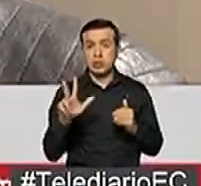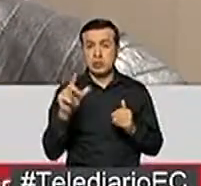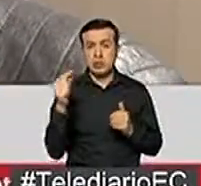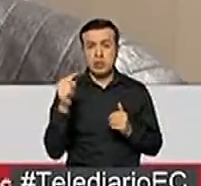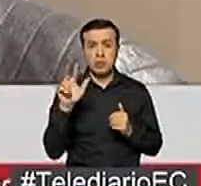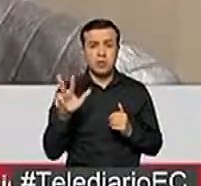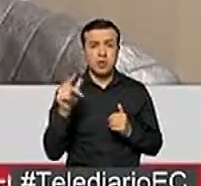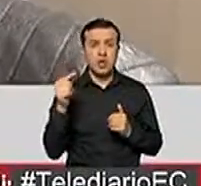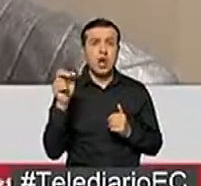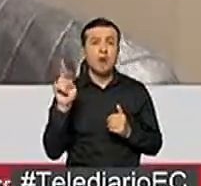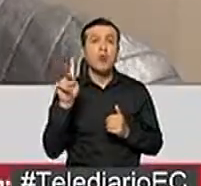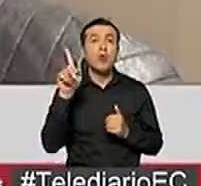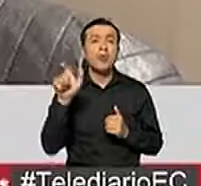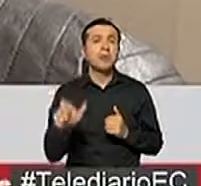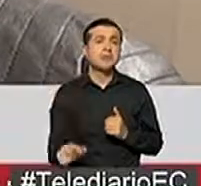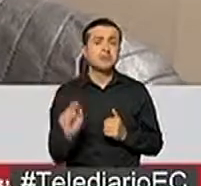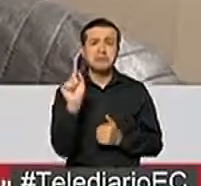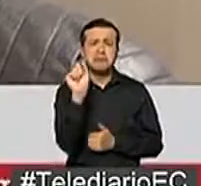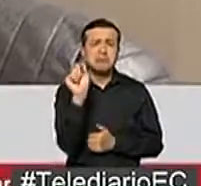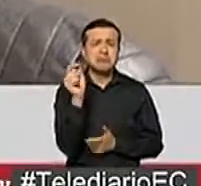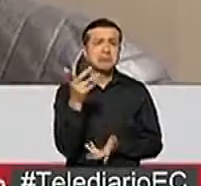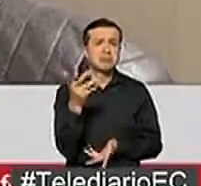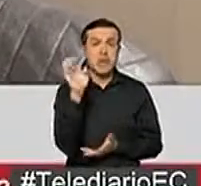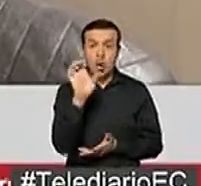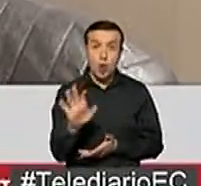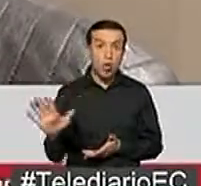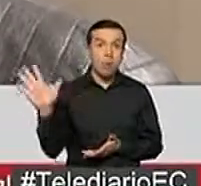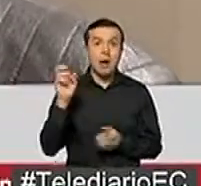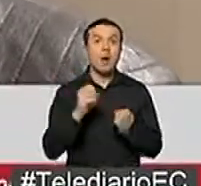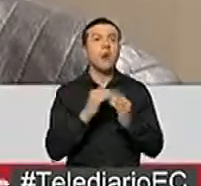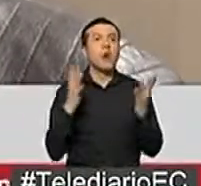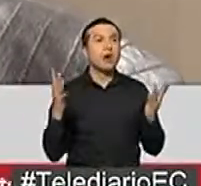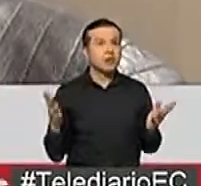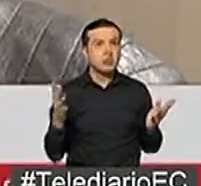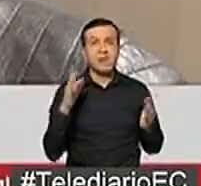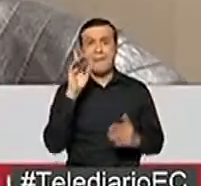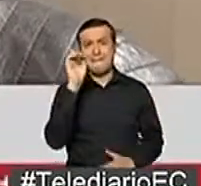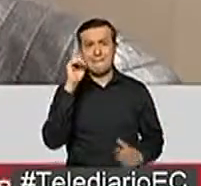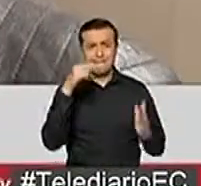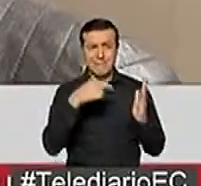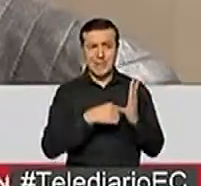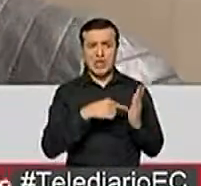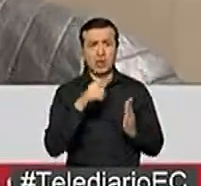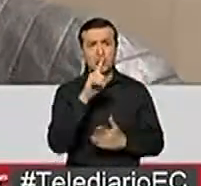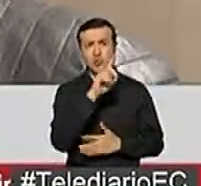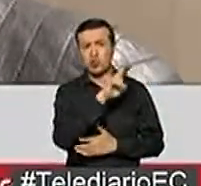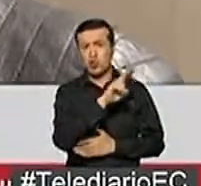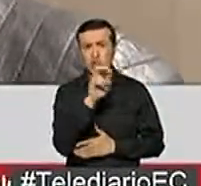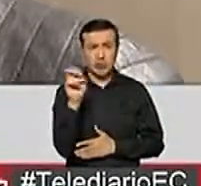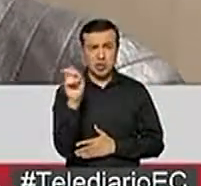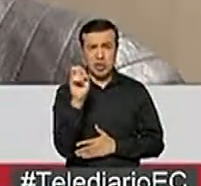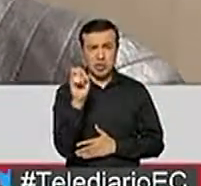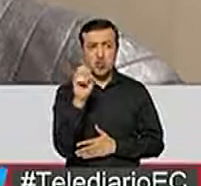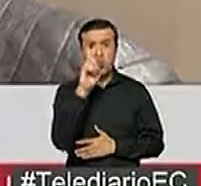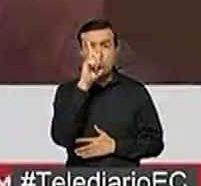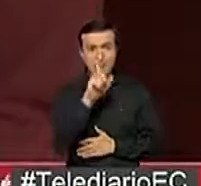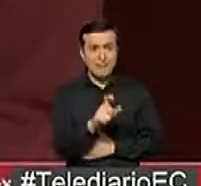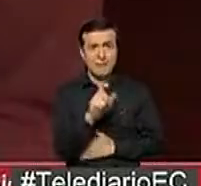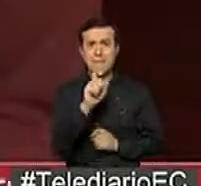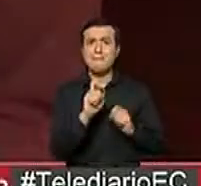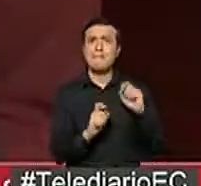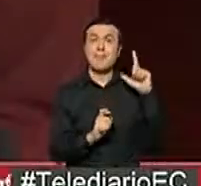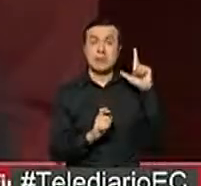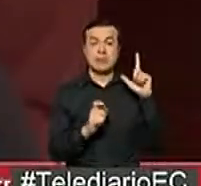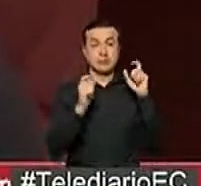gramos por persona y en Europa se consume alrededor de 1.200 gramos por persona. Es